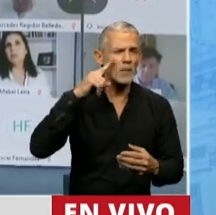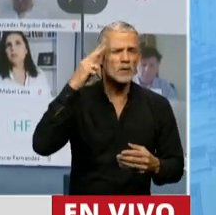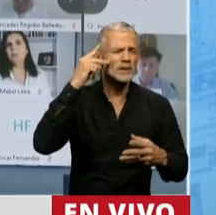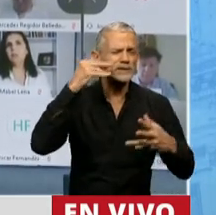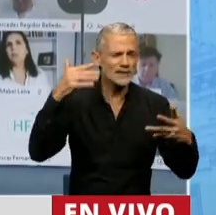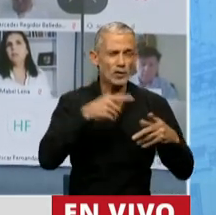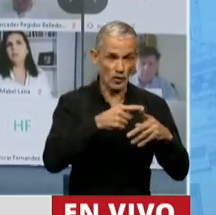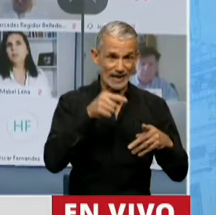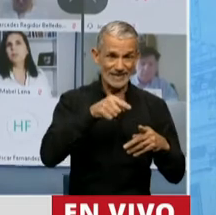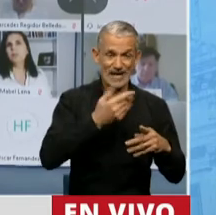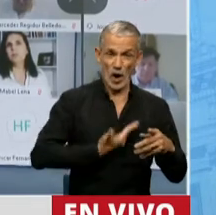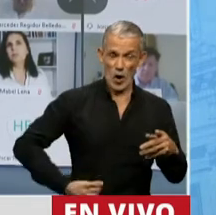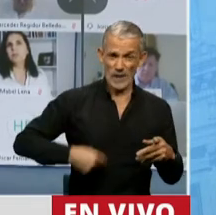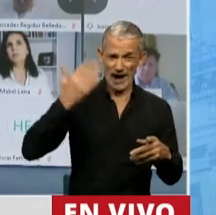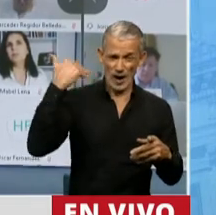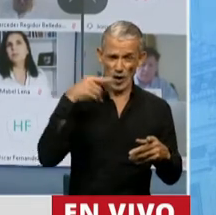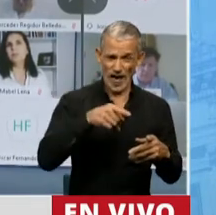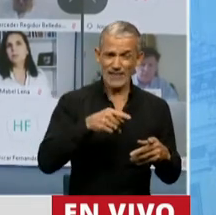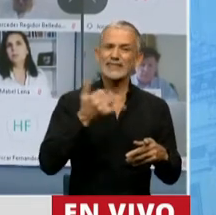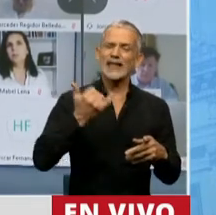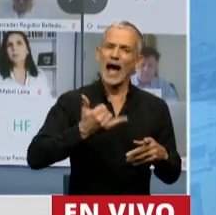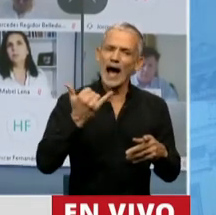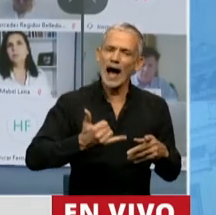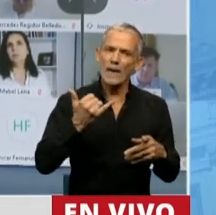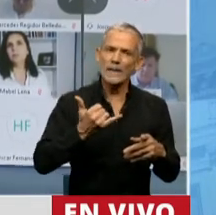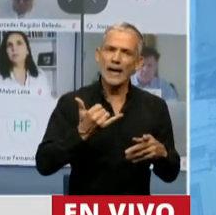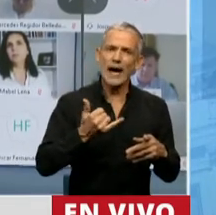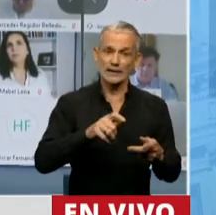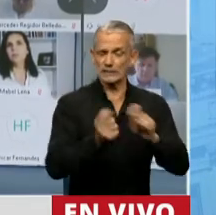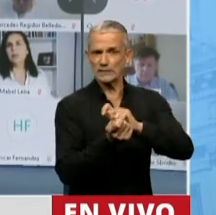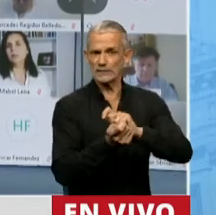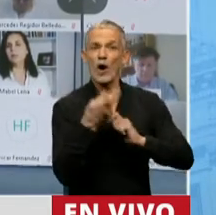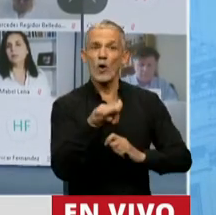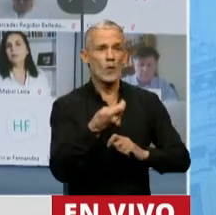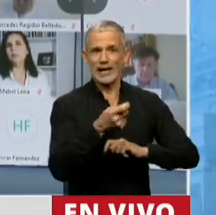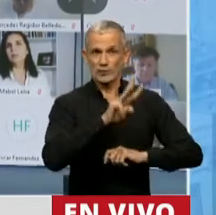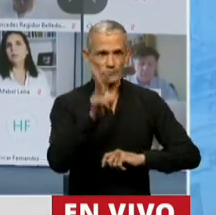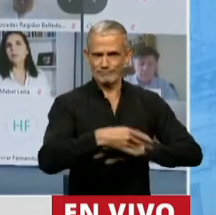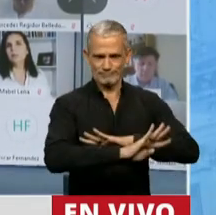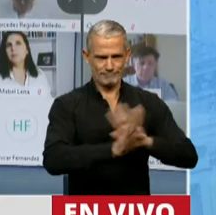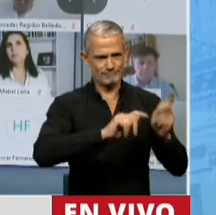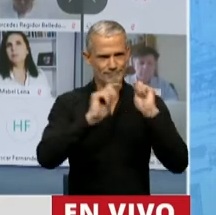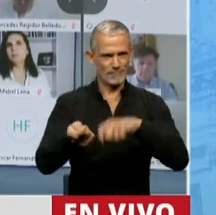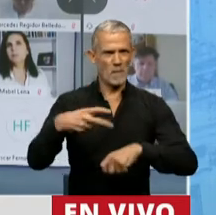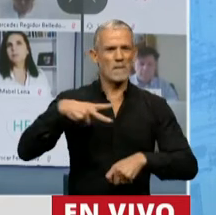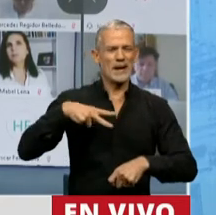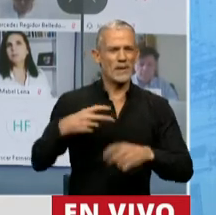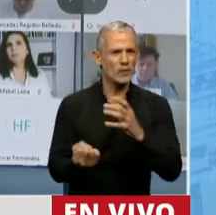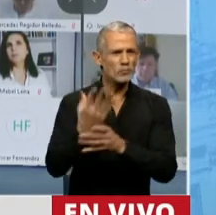también, en aquel gobierno, se había privatizado el sistema previsional creando